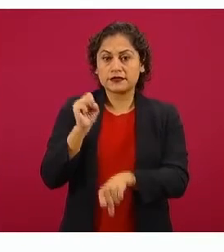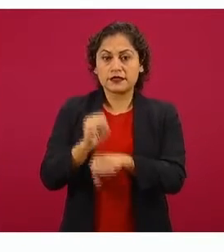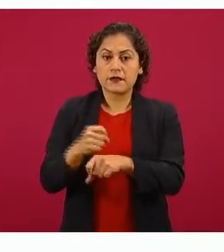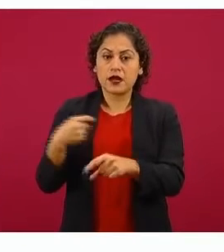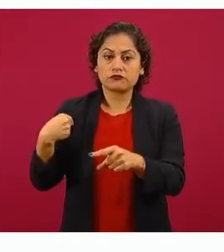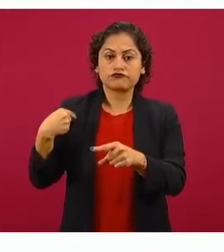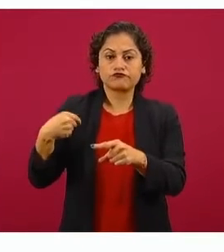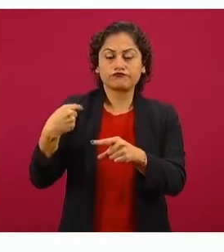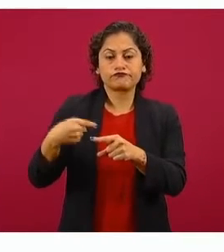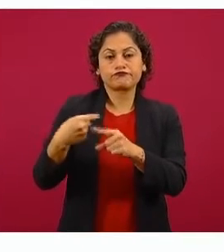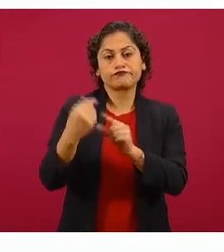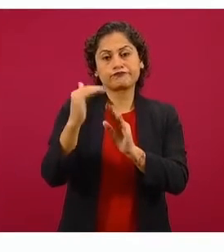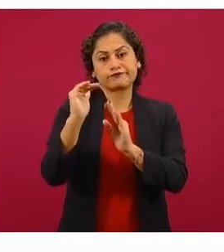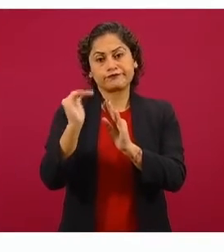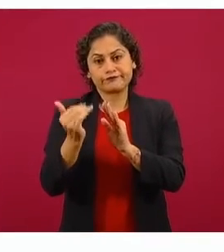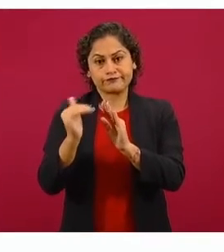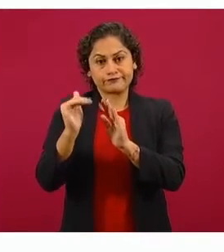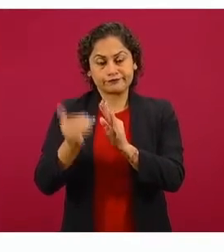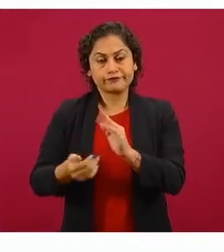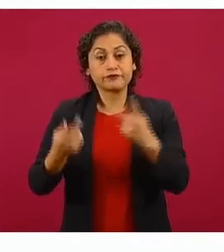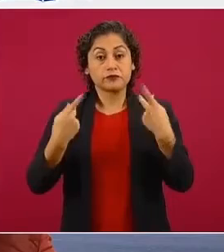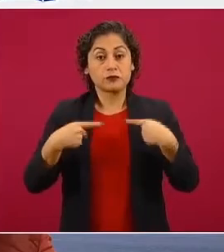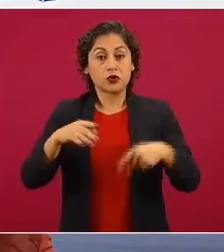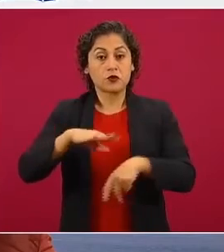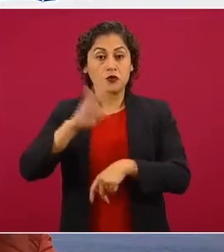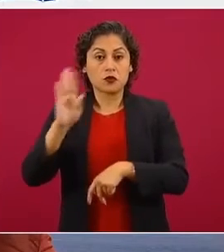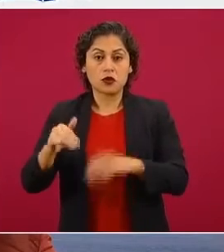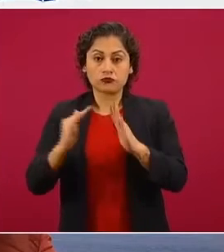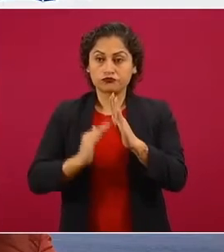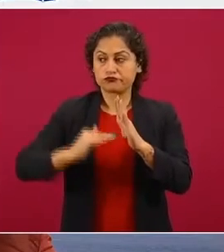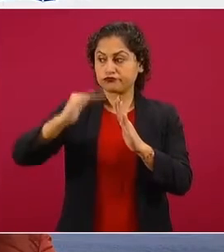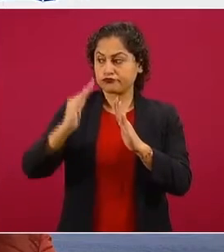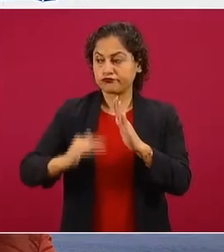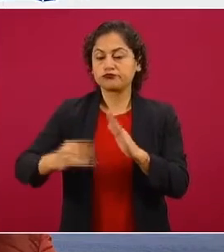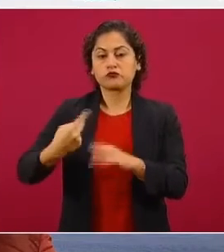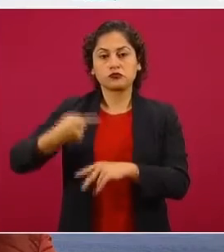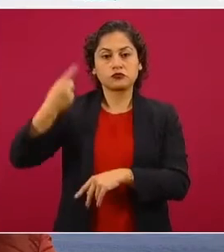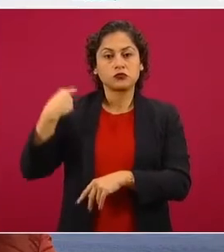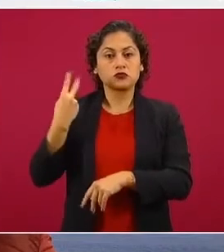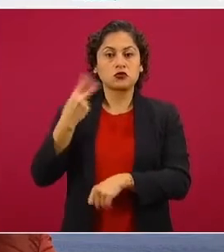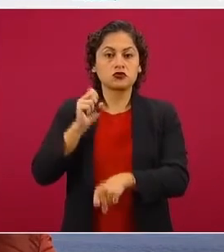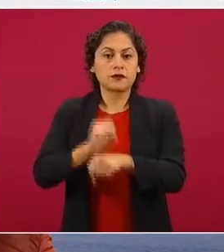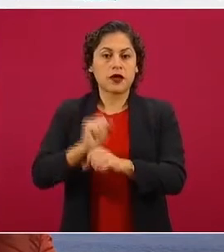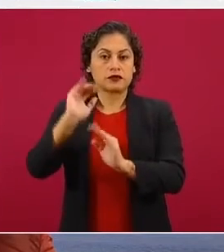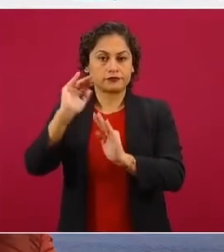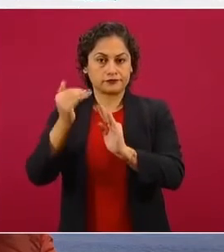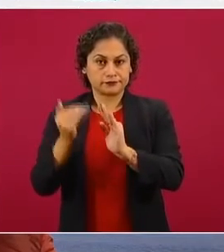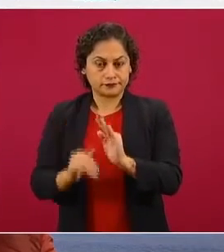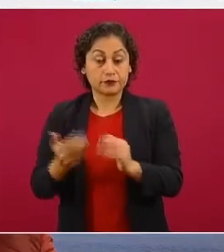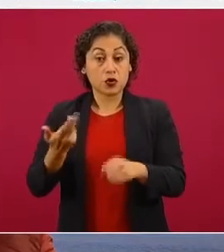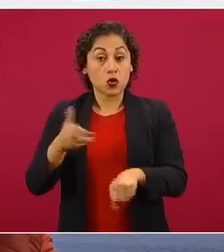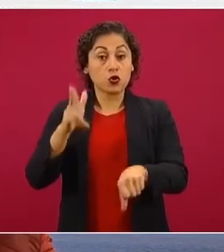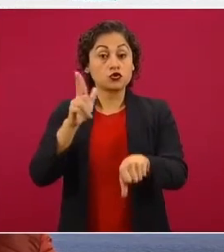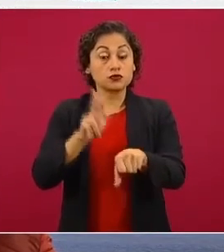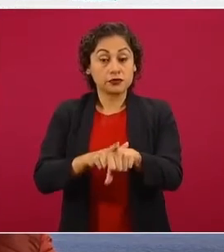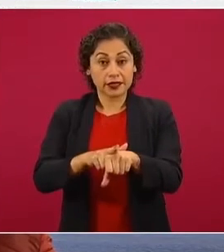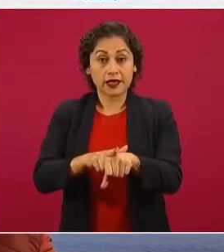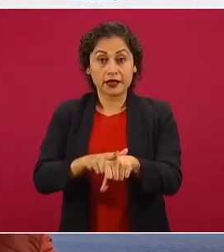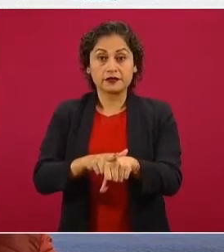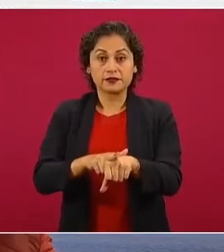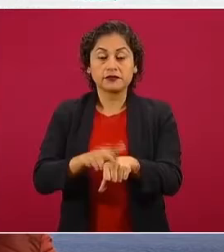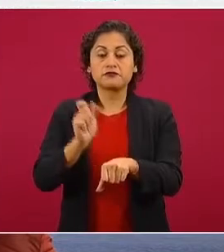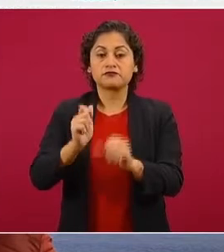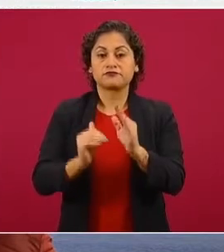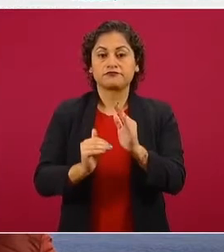la mortalidad con importantes variaciones, también 2 semanas de reducción, la siguiente, y la hospitalización en Hidalgo también con